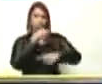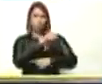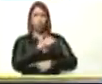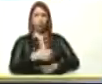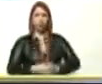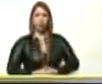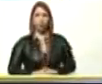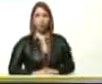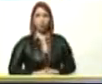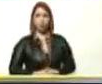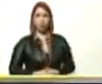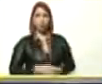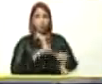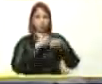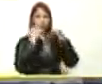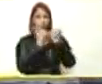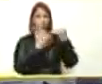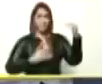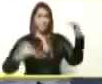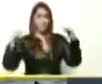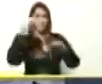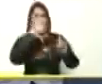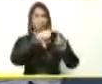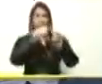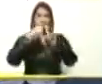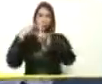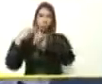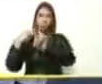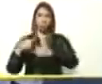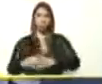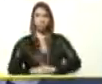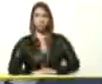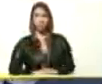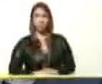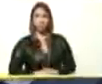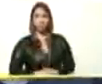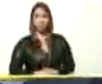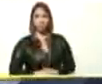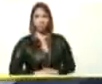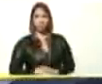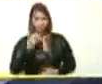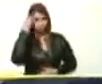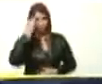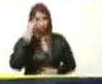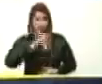revolucionarias es un salón altamente positivo que creo necesario